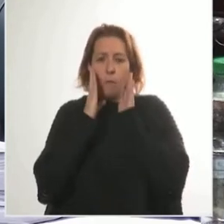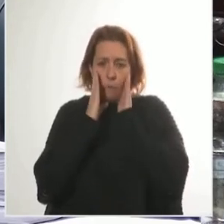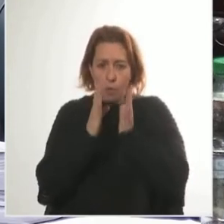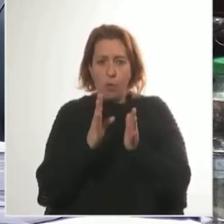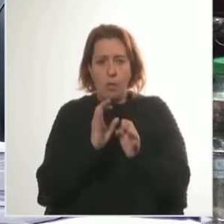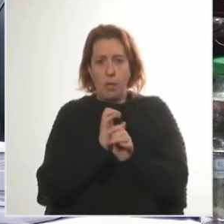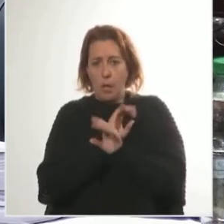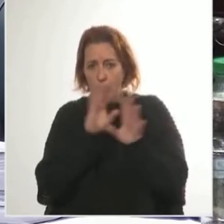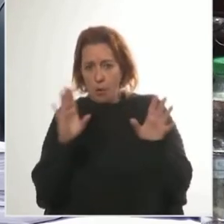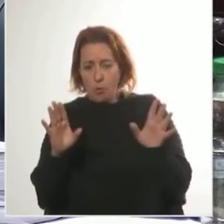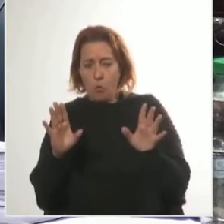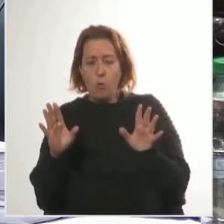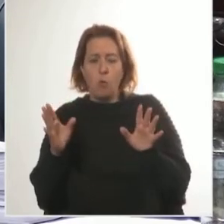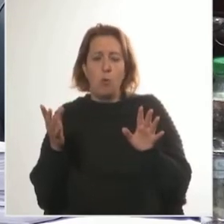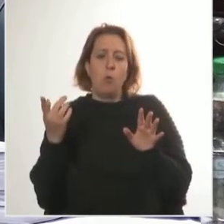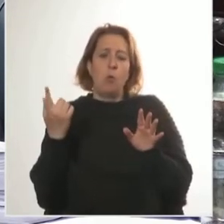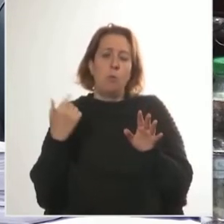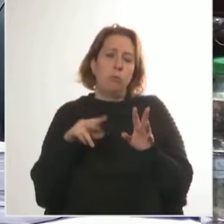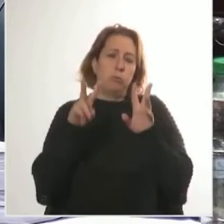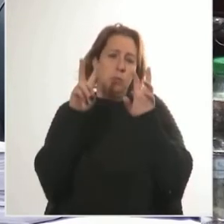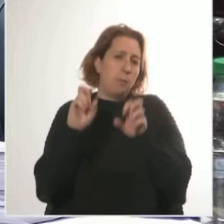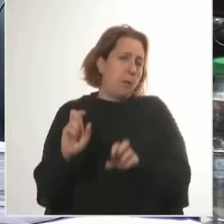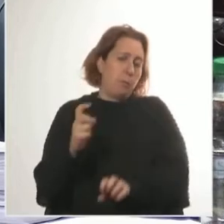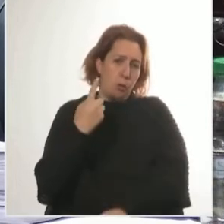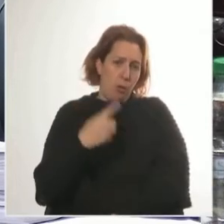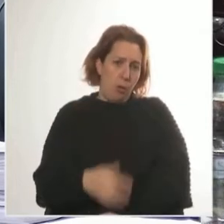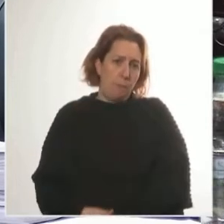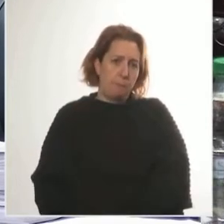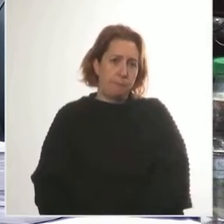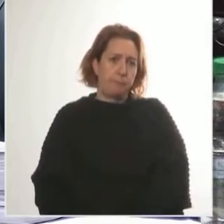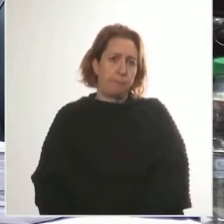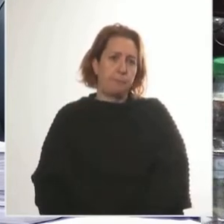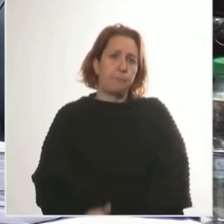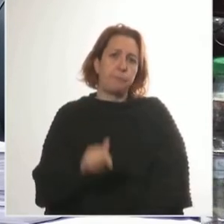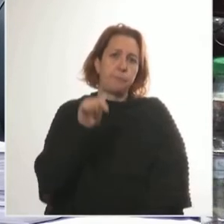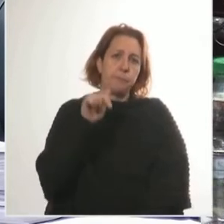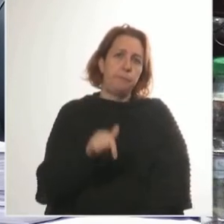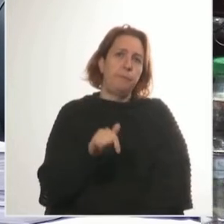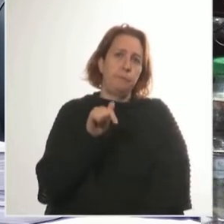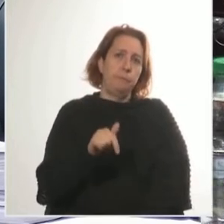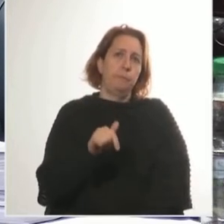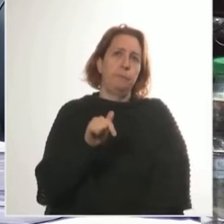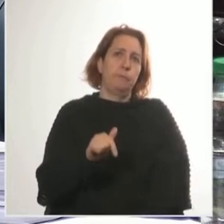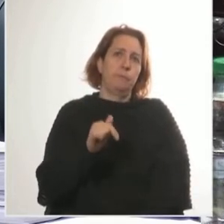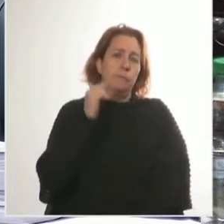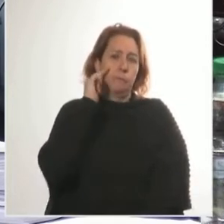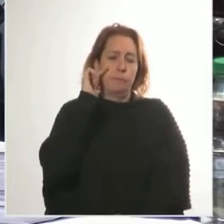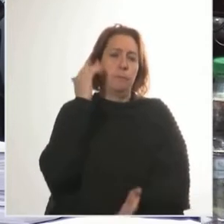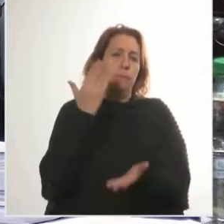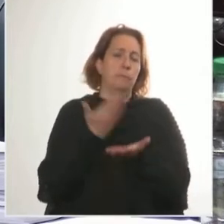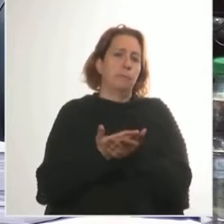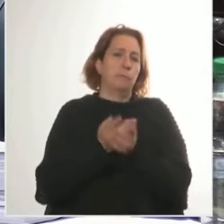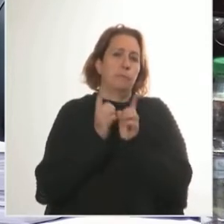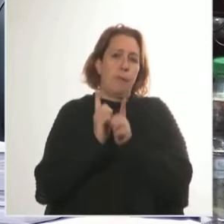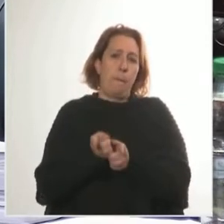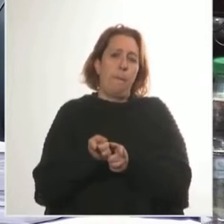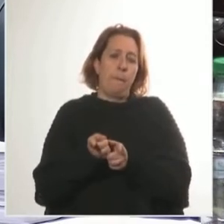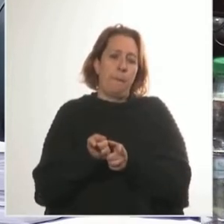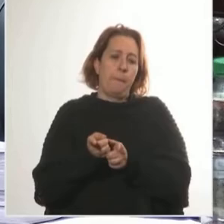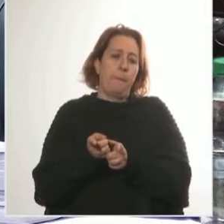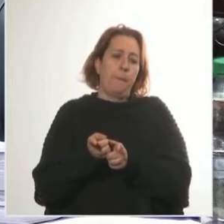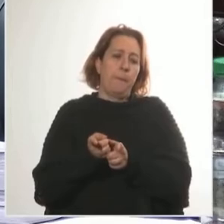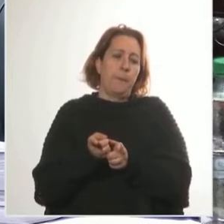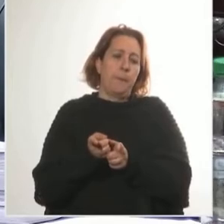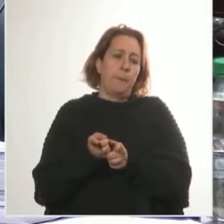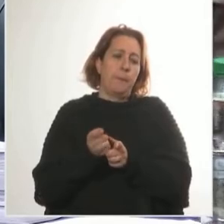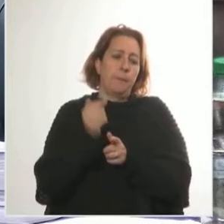claro en cuanto a prioridades. Acá estamos planteándonos también que